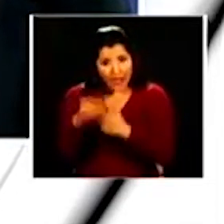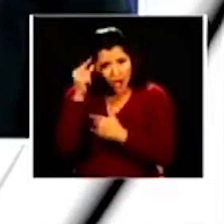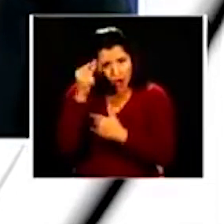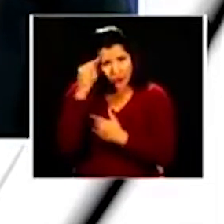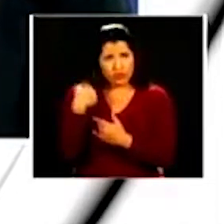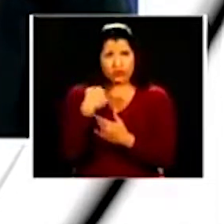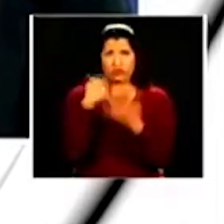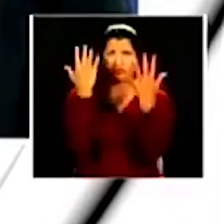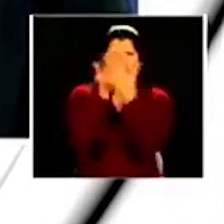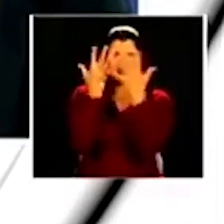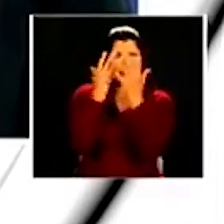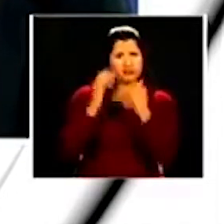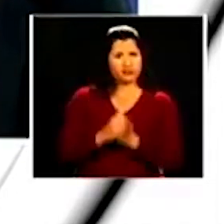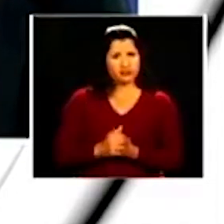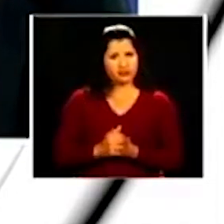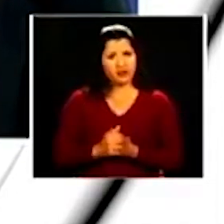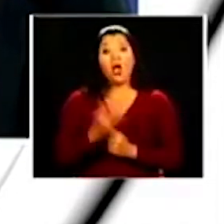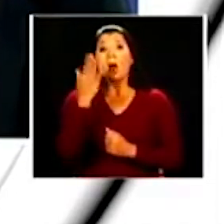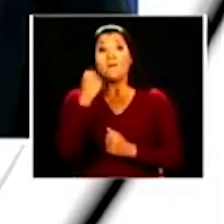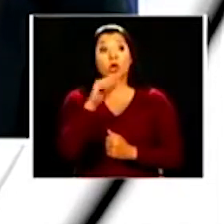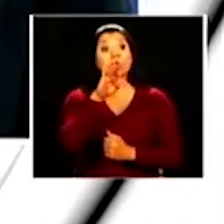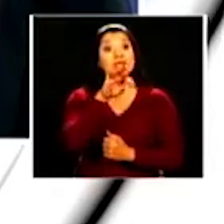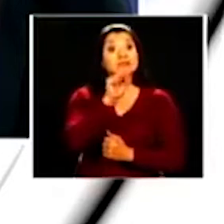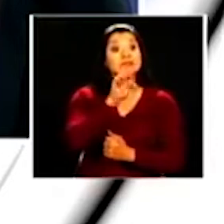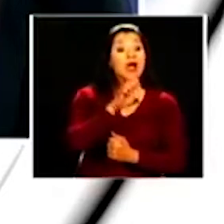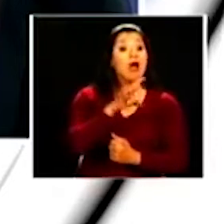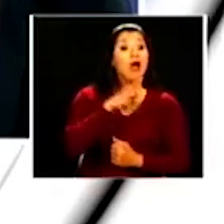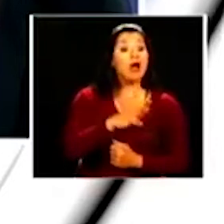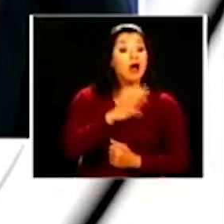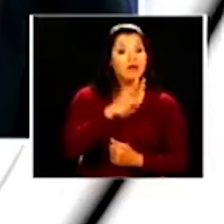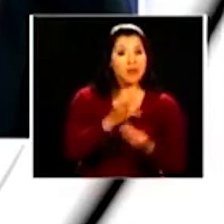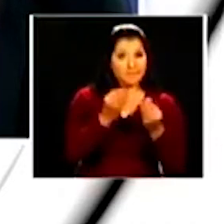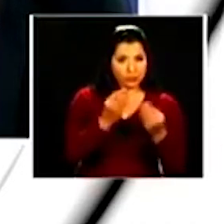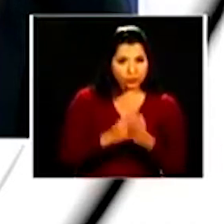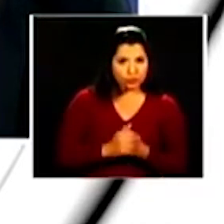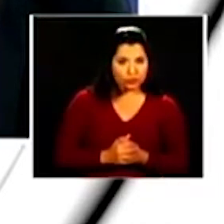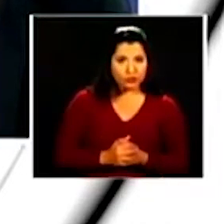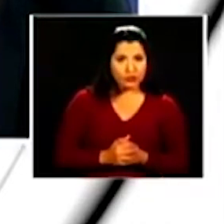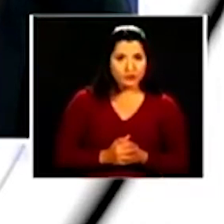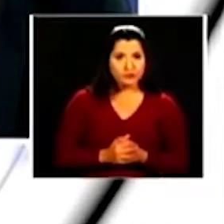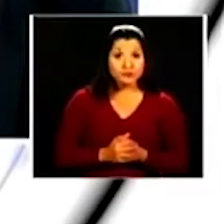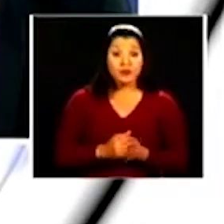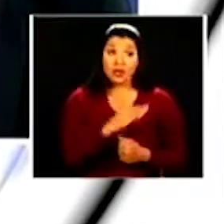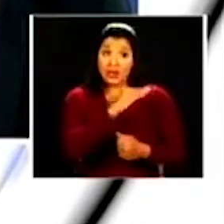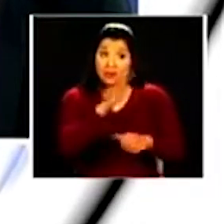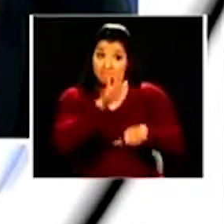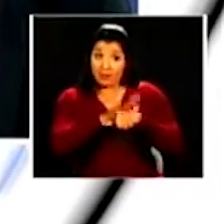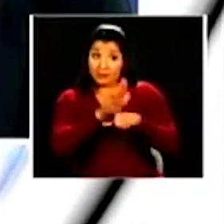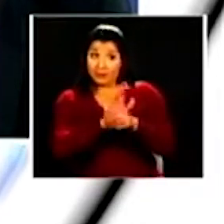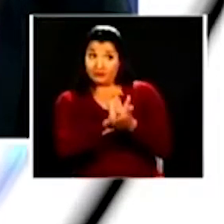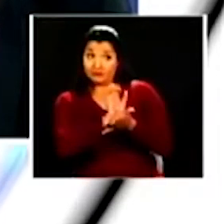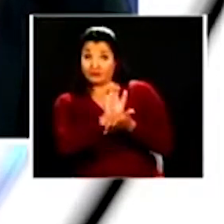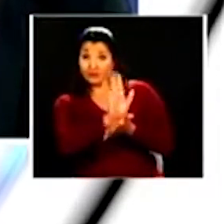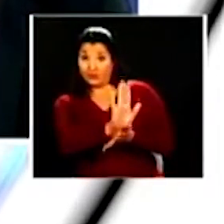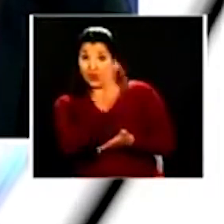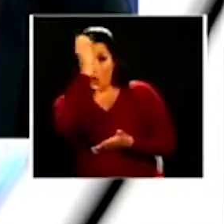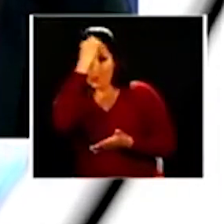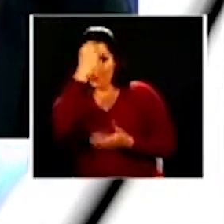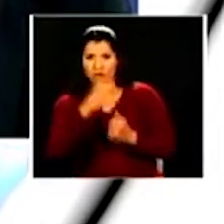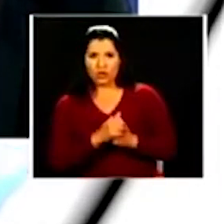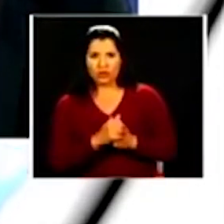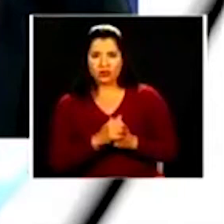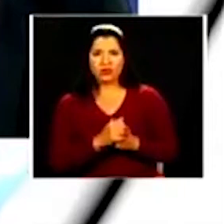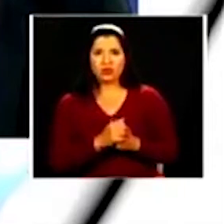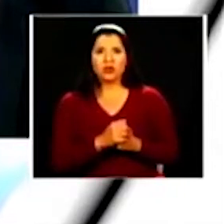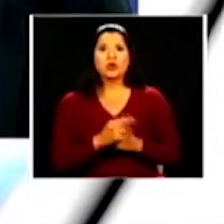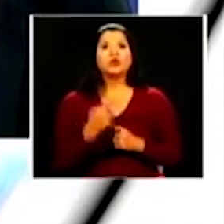se manifiesta mucho el Tribunal Supremo de Elecciones, y déjeme rechazar sus aseveraciones en el sentido de que son provocadoras. Estamos